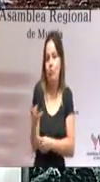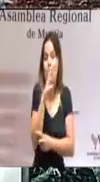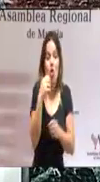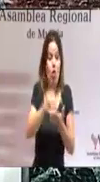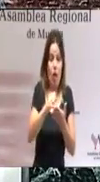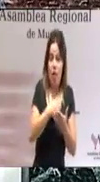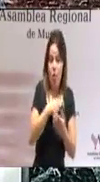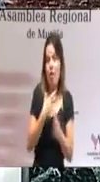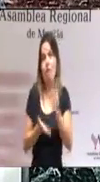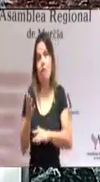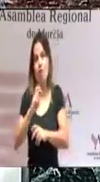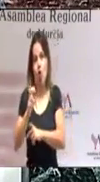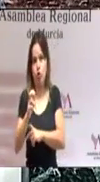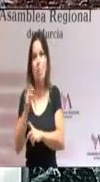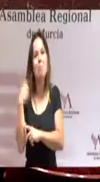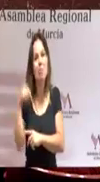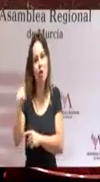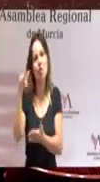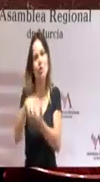Eso es lo que está pasando en Madrid.